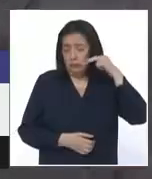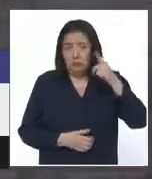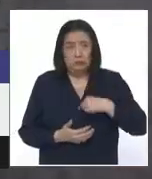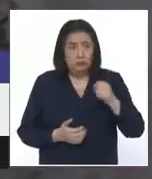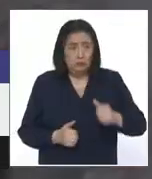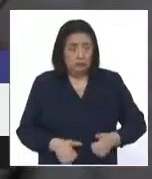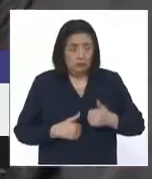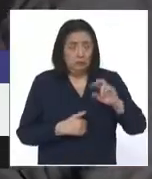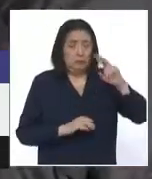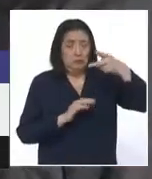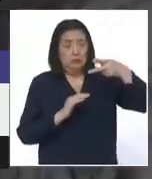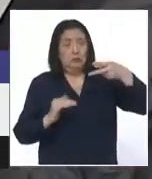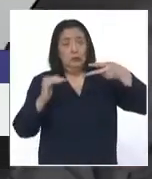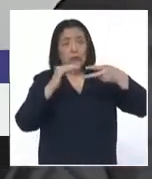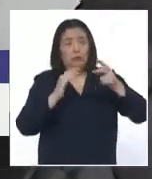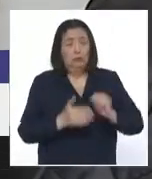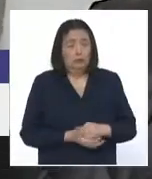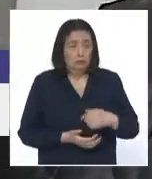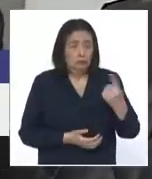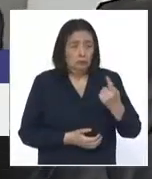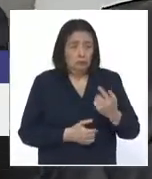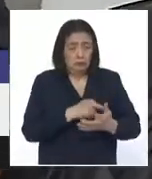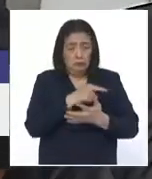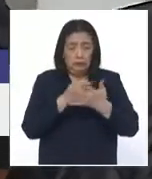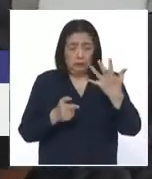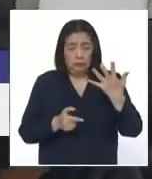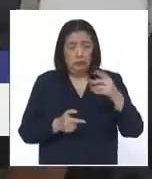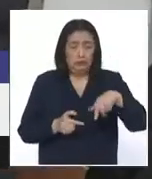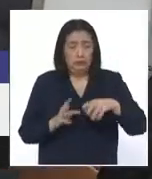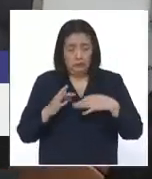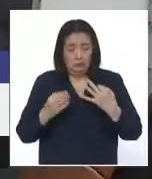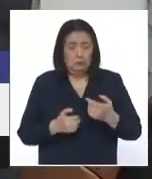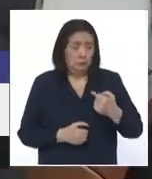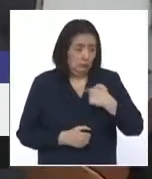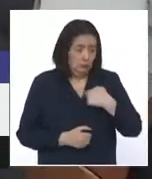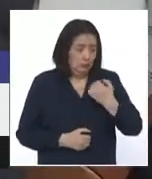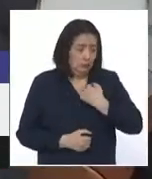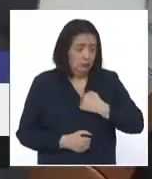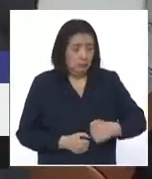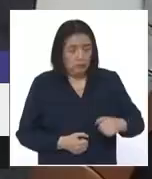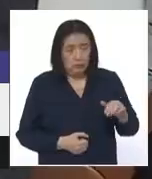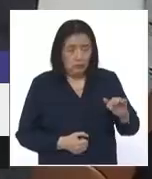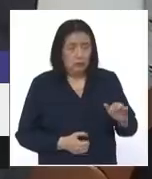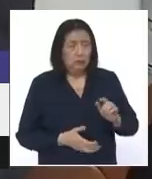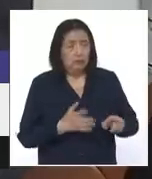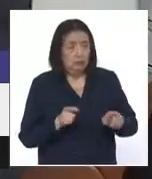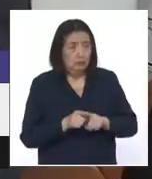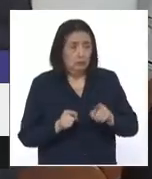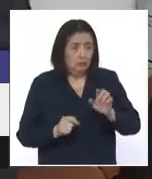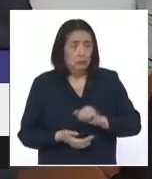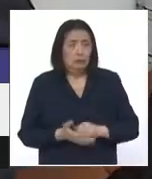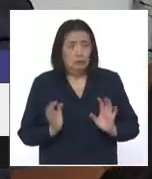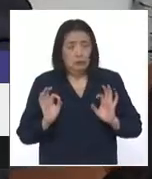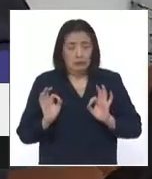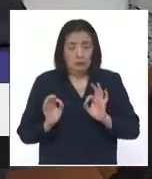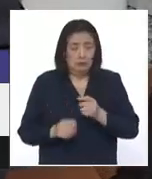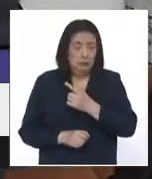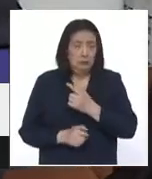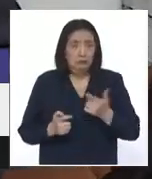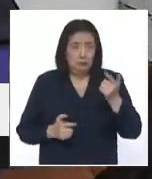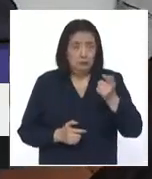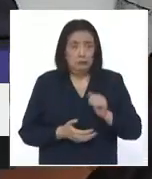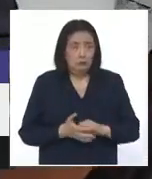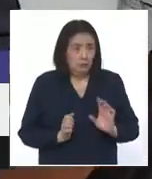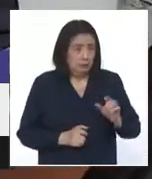el segundo piso y solamente somos 5 miembros aquí en la familia. Yo tengo mi pequeña, en la cual también fue arriesgada en ese balazo. Hay